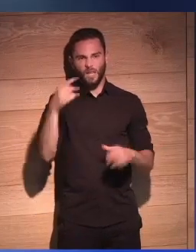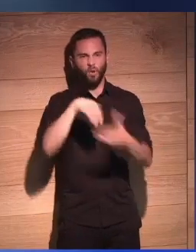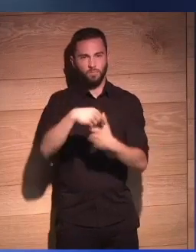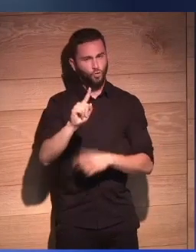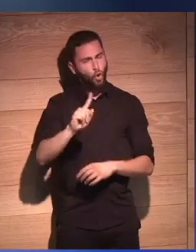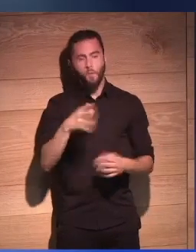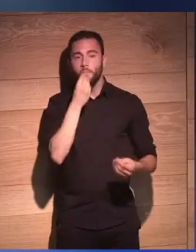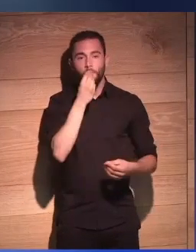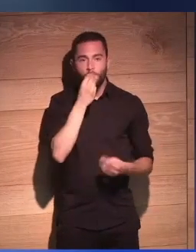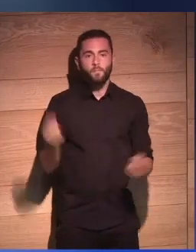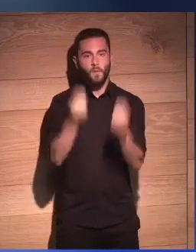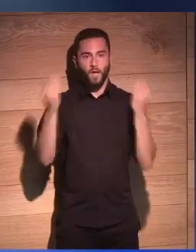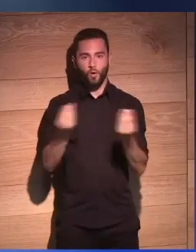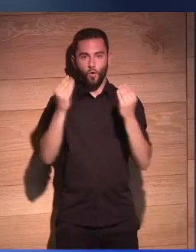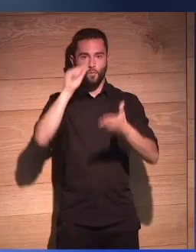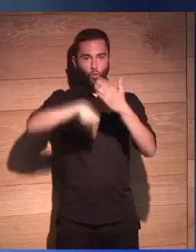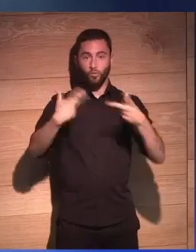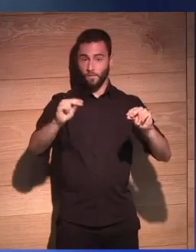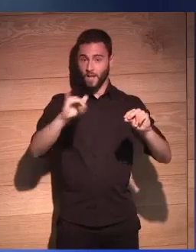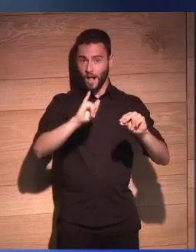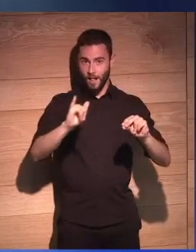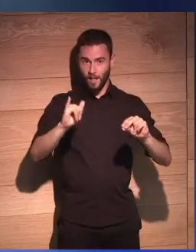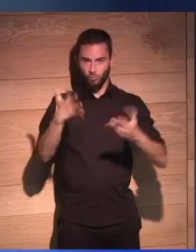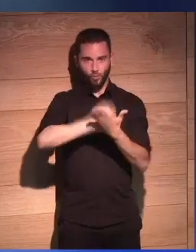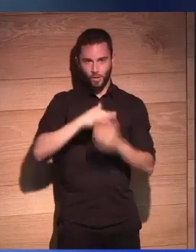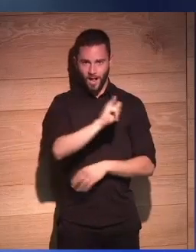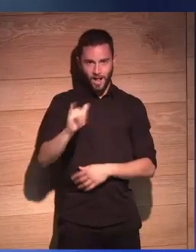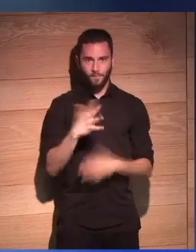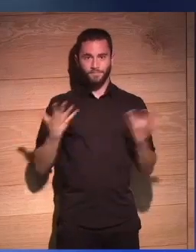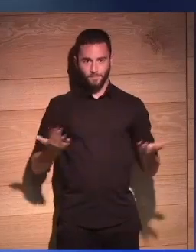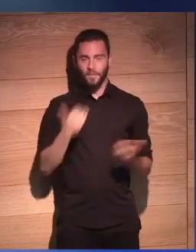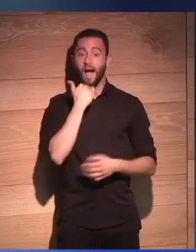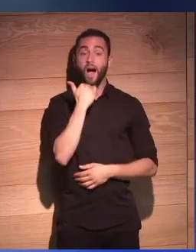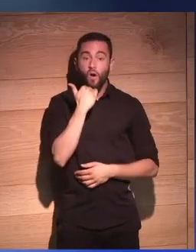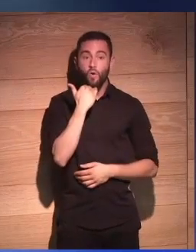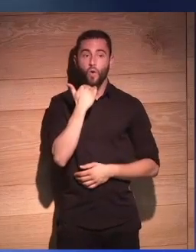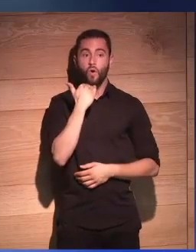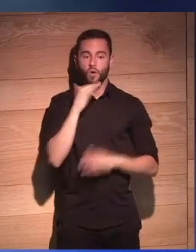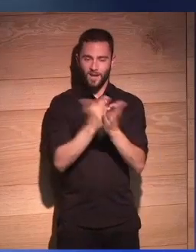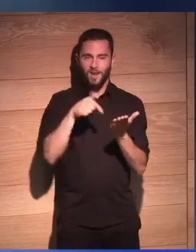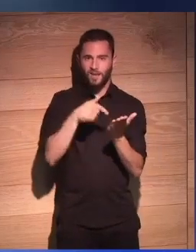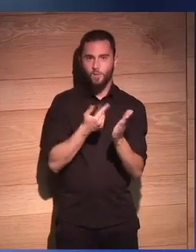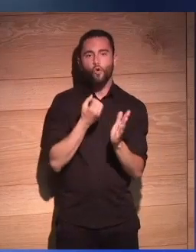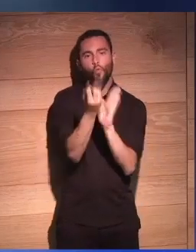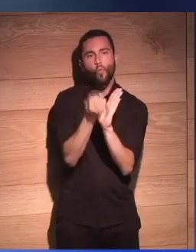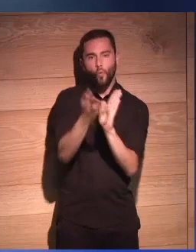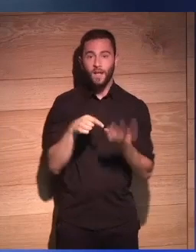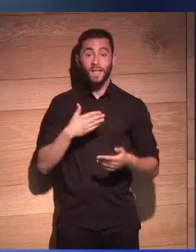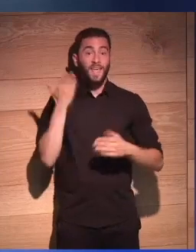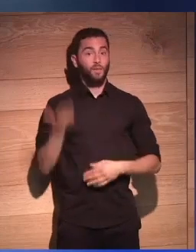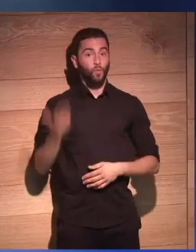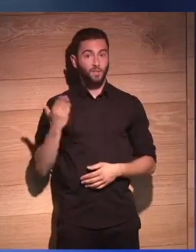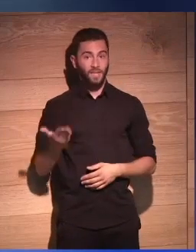bueno, tenemos un punto final, todos lo tenemos. Y de hecho es algo que trato en el libro, ¿no? La importancia de